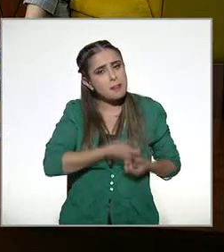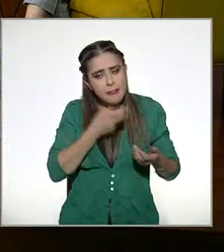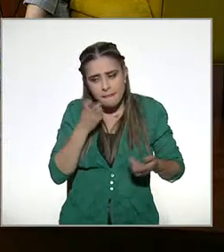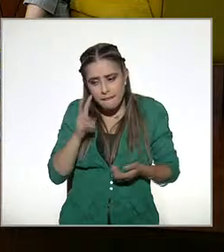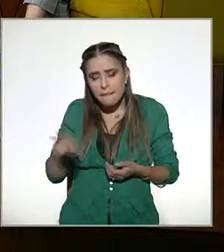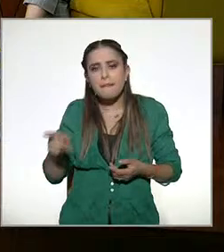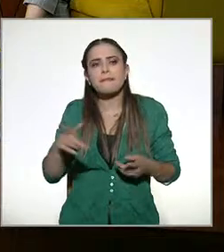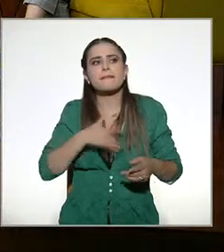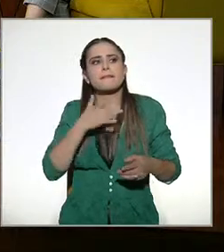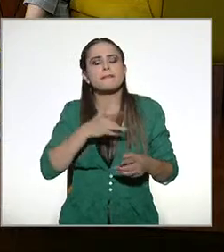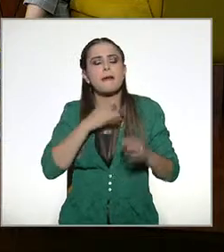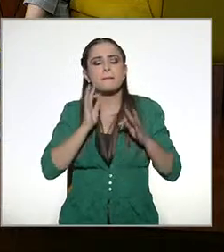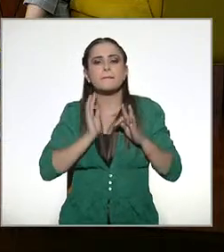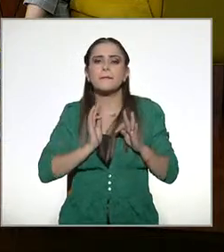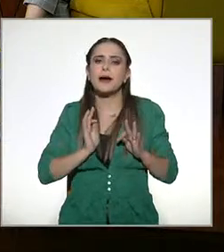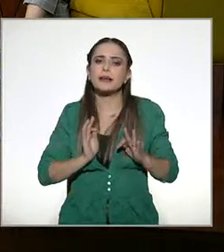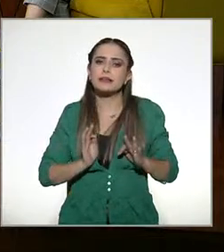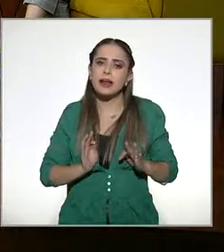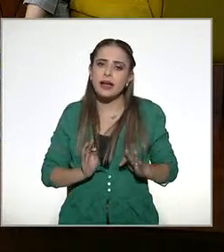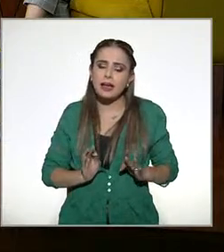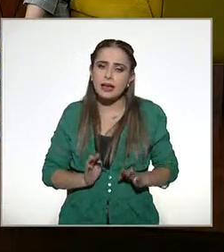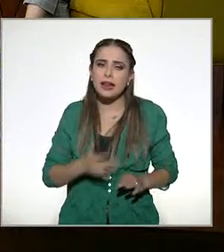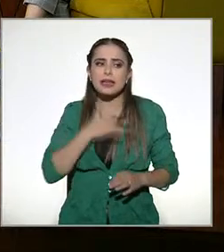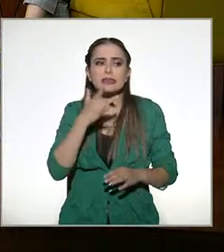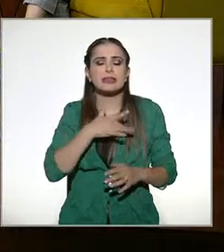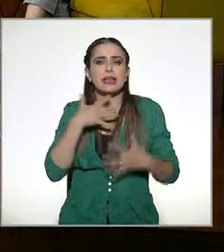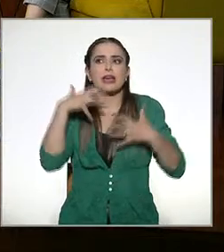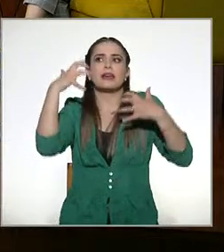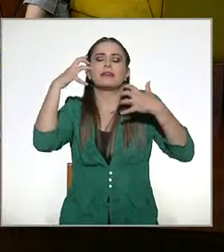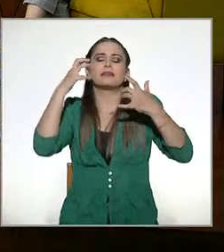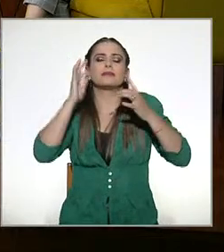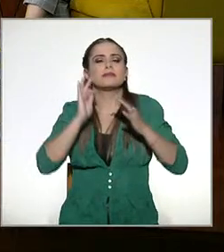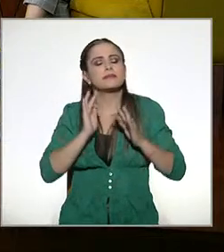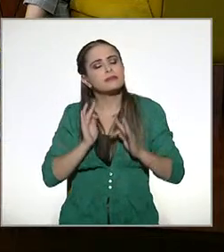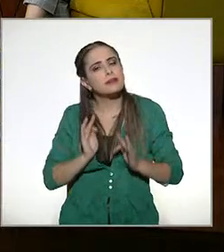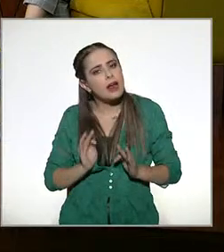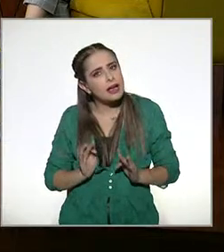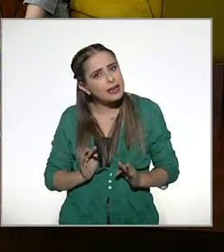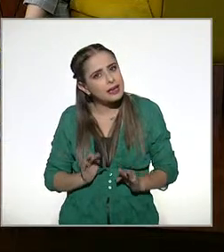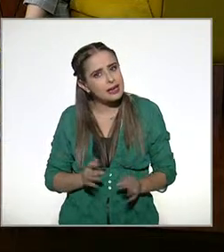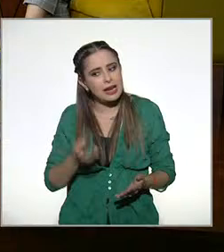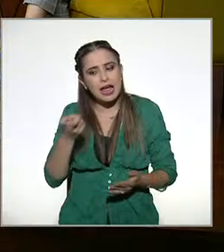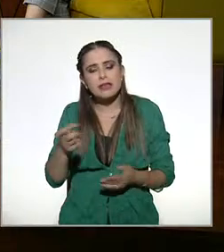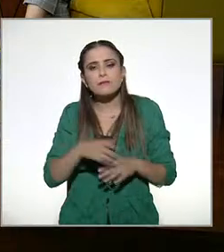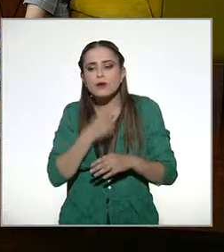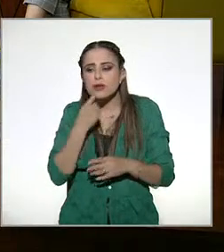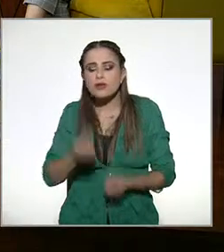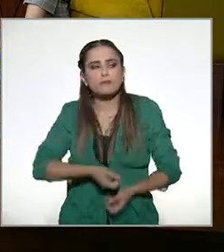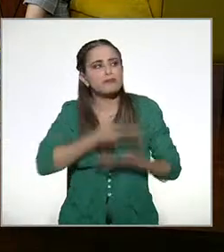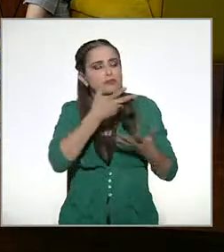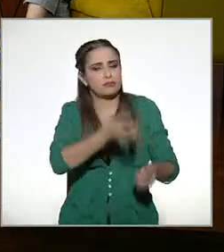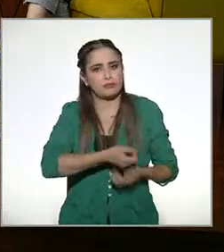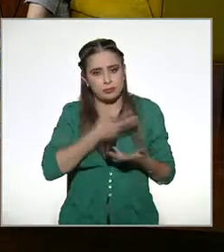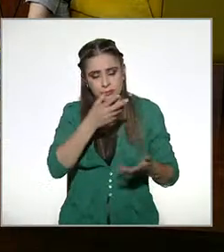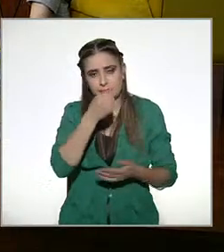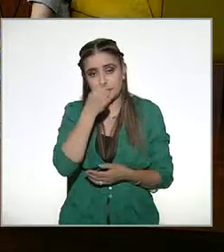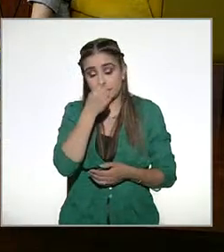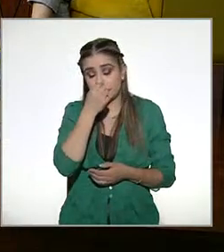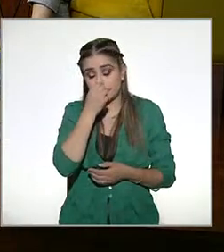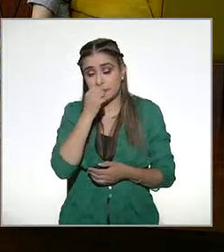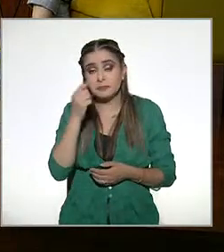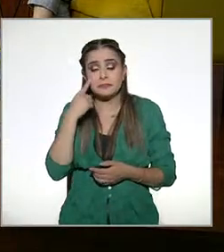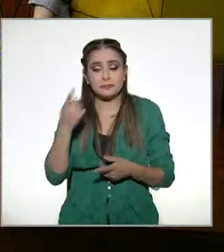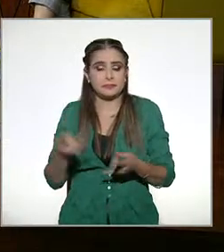se va acotando se acota la angustia poniendo palabras es muy bonito esto porque Roy contaba una anécdota de su sobrina